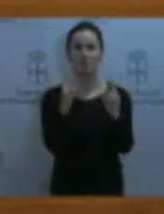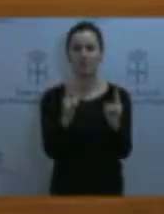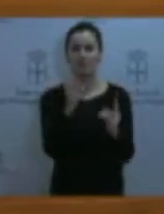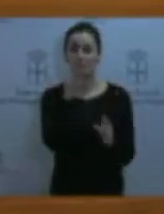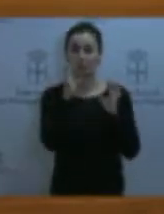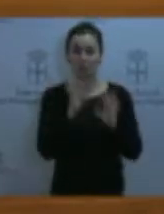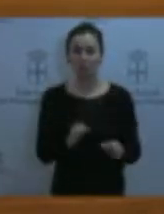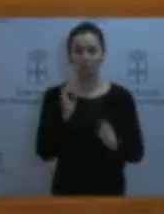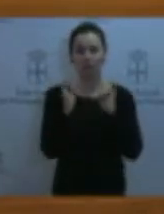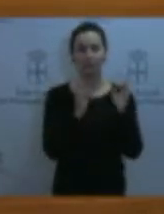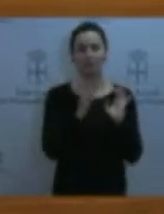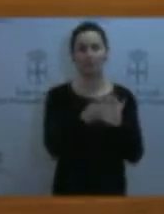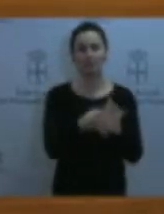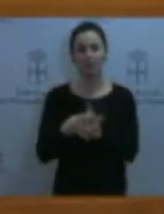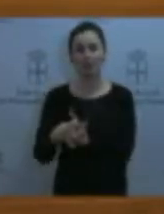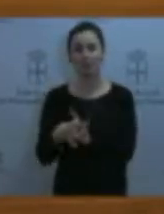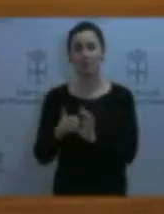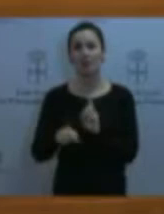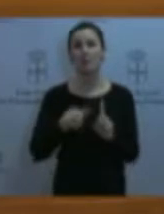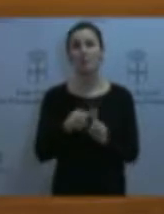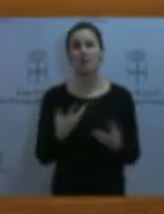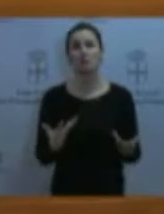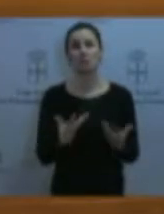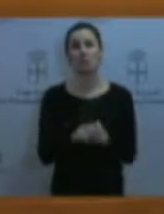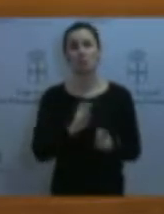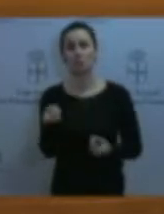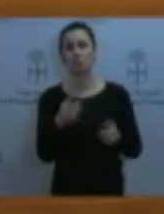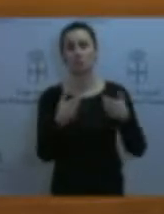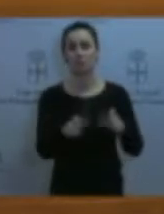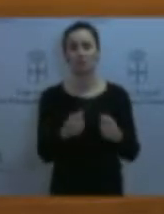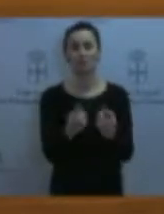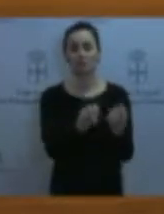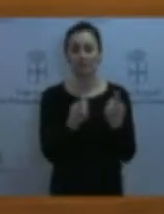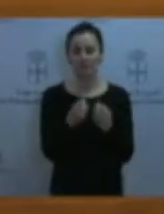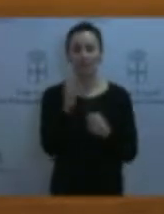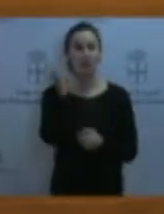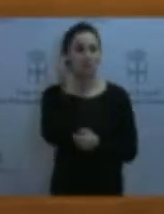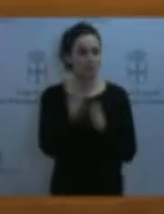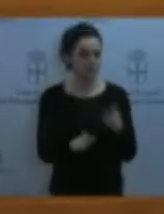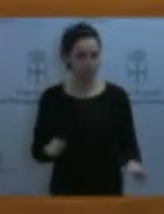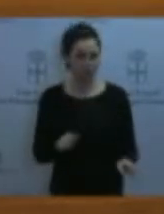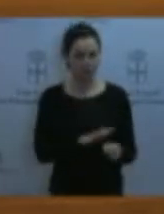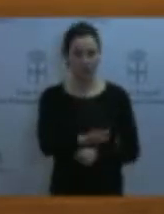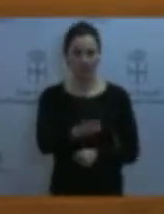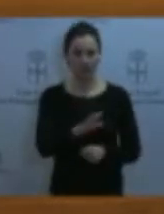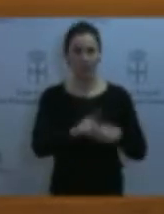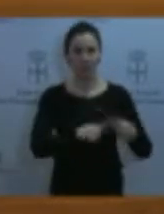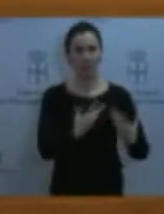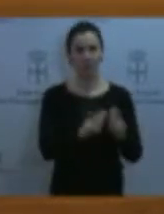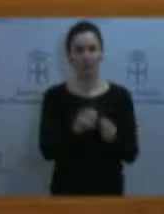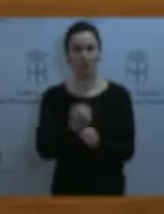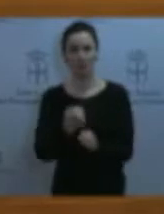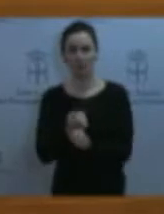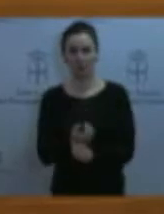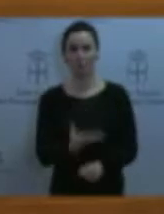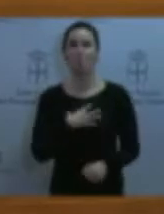sectores relacionados con las necesidades de estas mujeres en materia de conciliación y corresponsabilidad. La Ley Estatuto de la